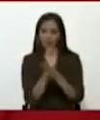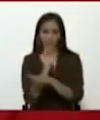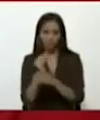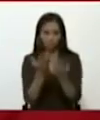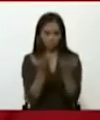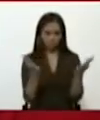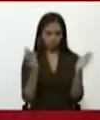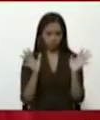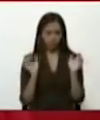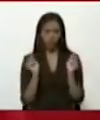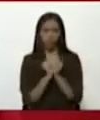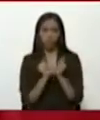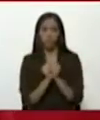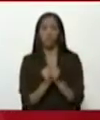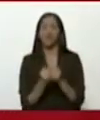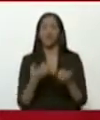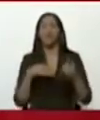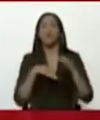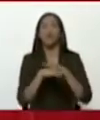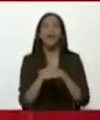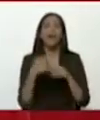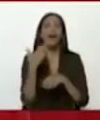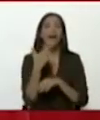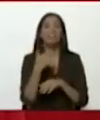ahí se trasladaban armas, pero también